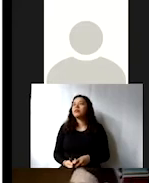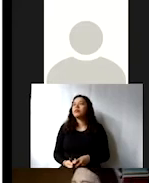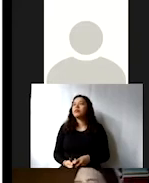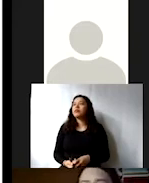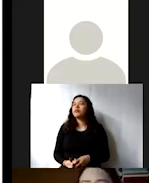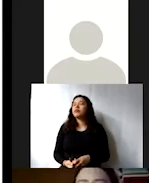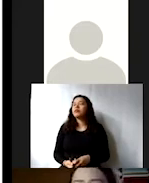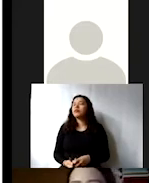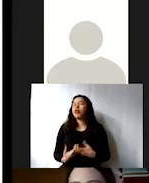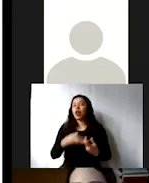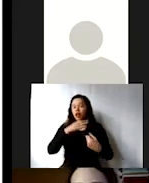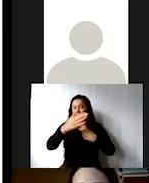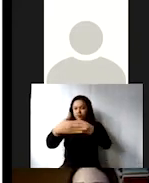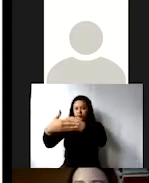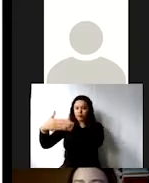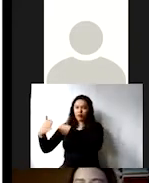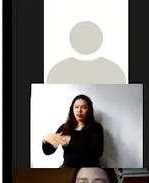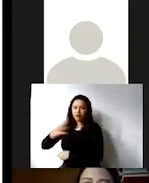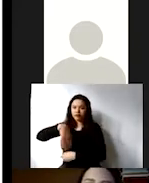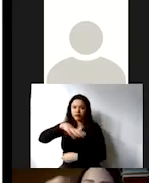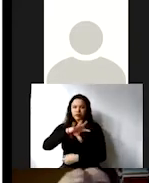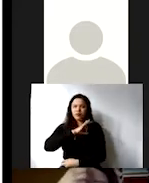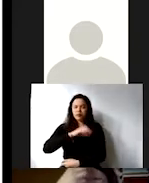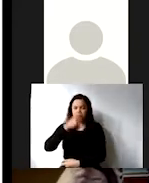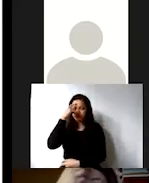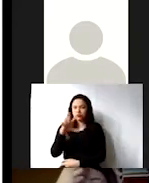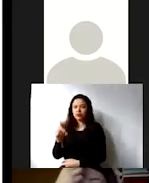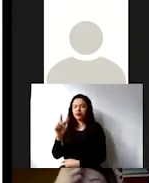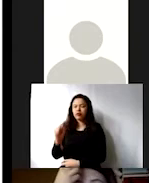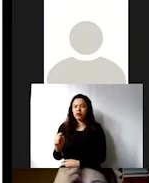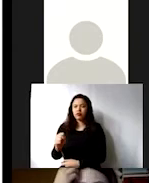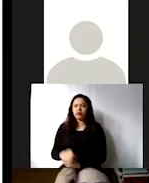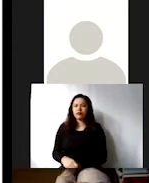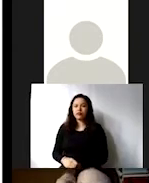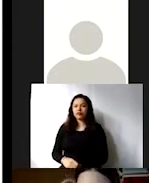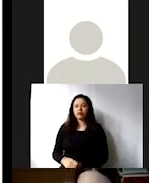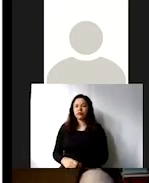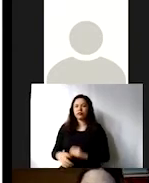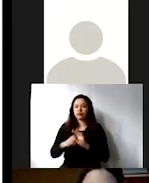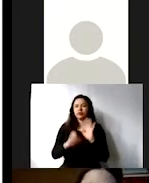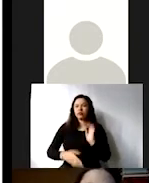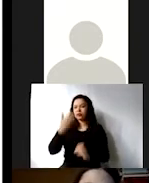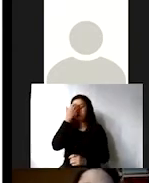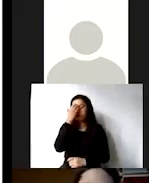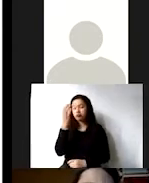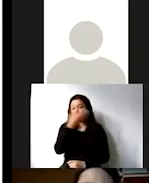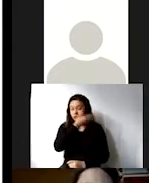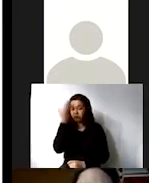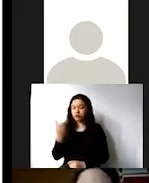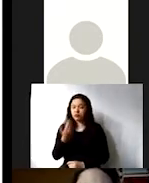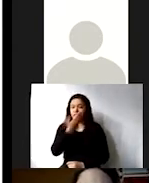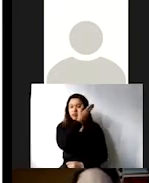aquellas convocatorias que le están contribuyendo a uno de esos. Por ejemplo, esta, no sé si la conocían, esta